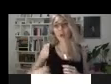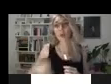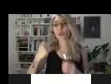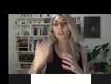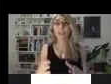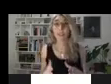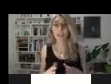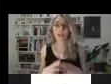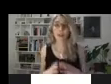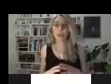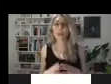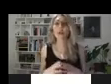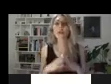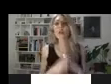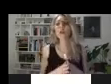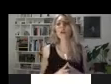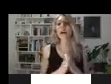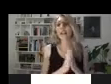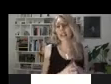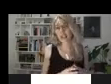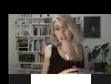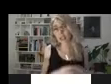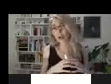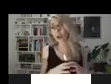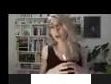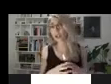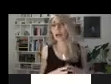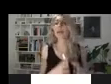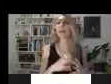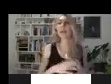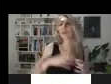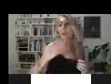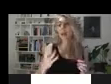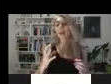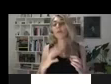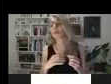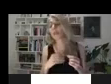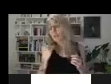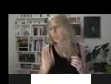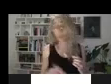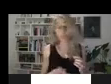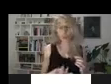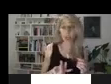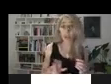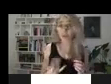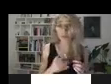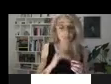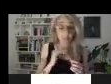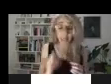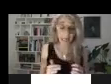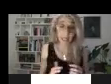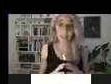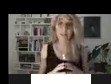en formación constante, ¿no? No solo alcanza con haber estudiado, y en muchos